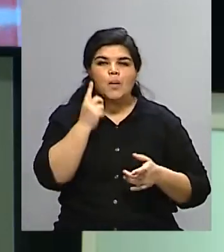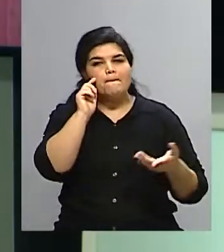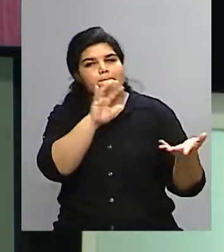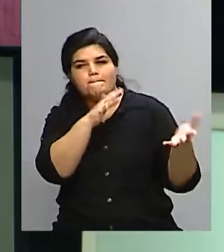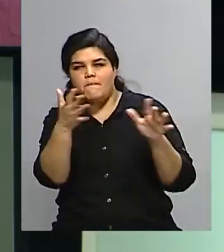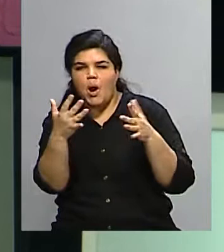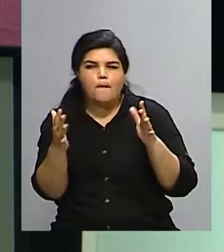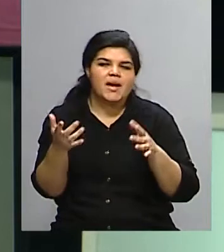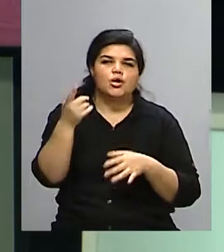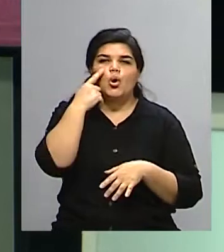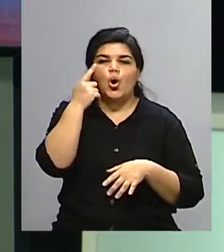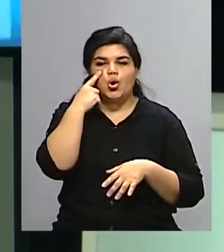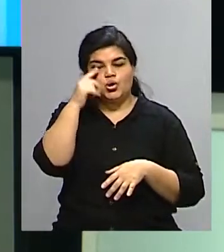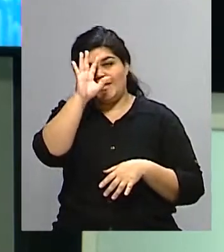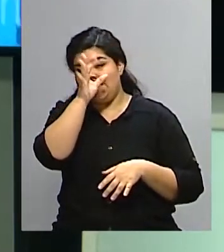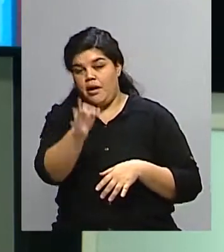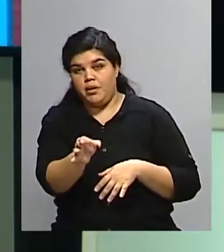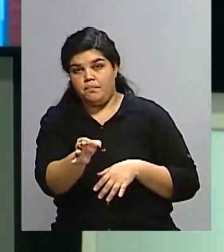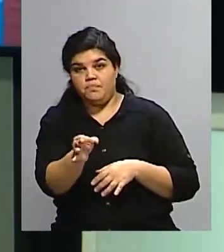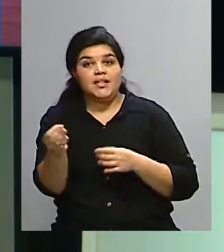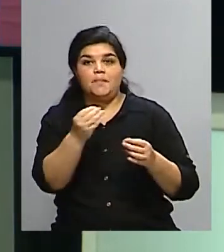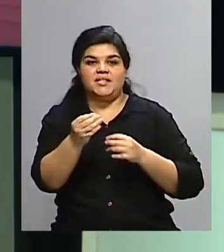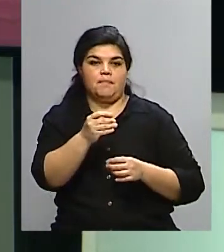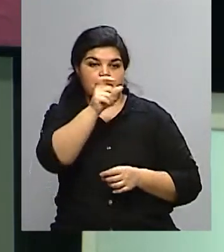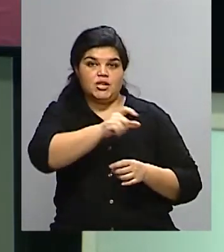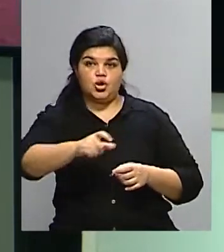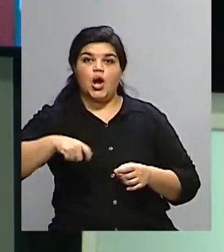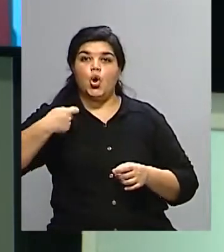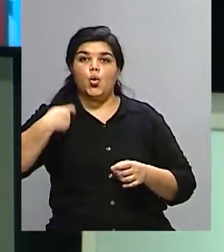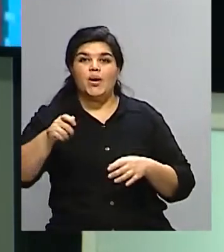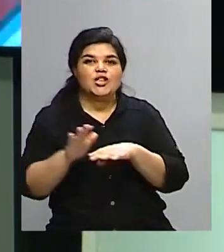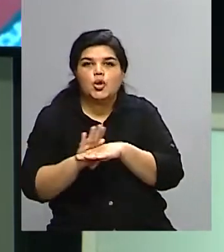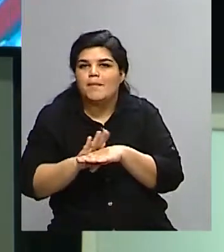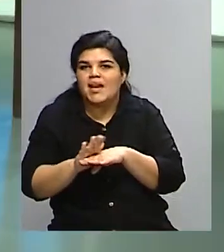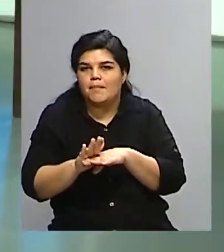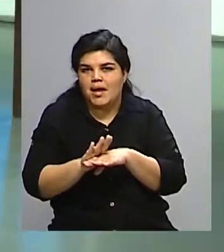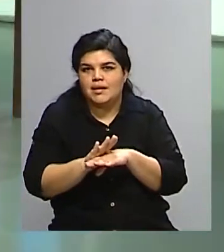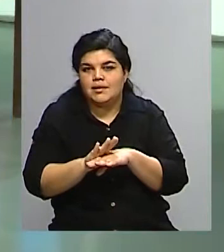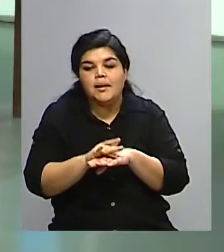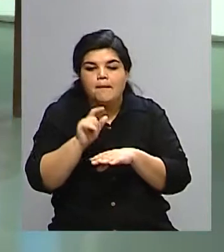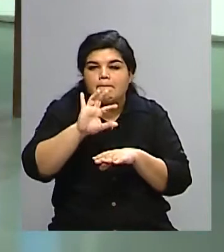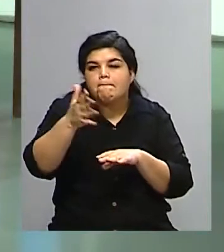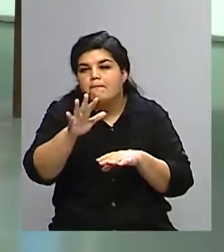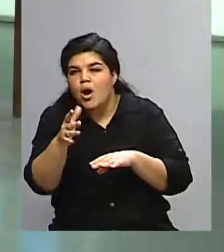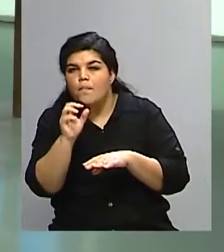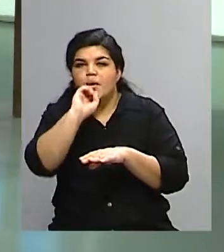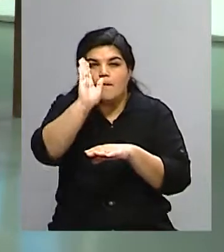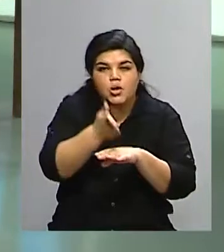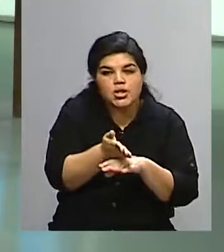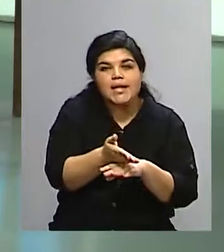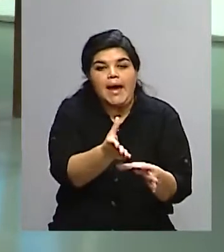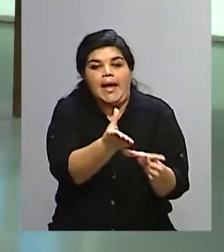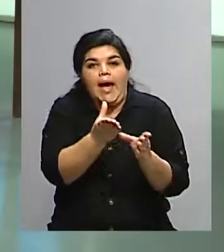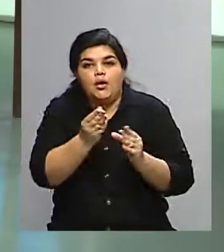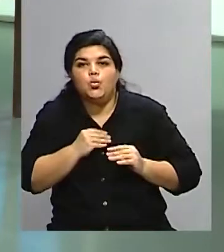en determinada circunstancia por cuántas personas reciben una jubilación mínima, por ejemplo. ¿Sí? Claro. Pero eso ya según uno entiende que te sirve para alguna